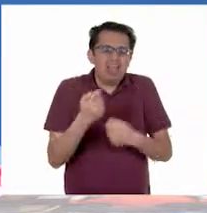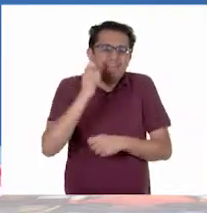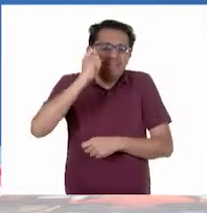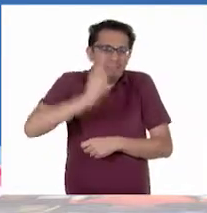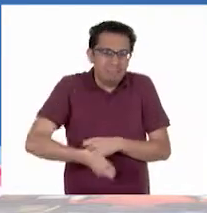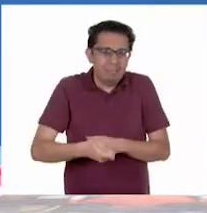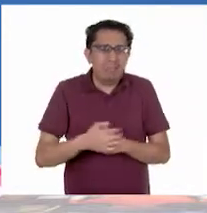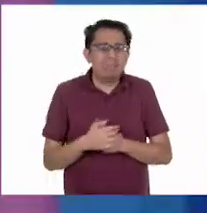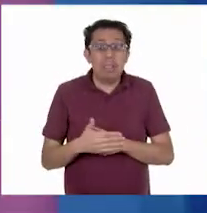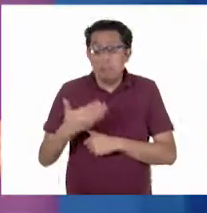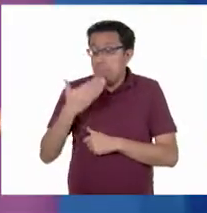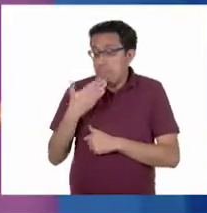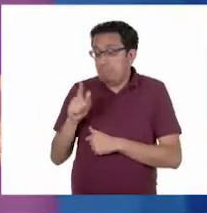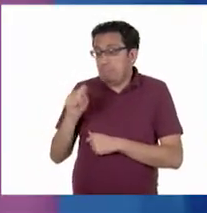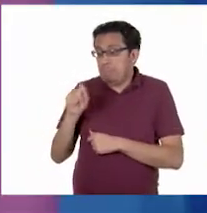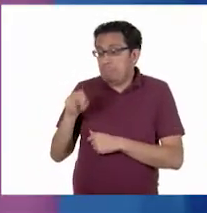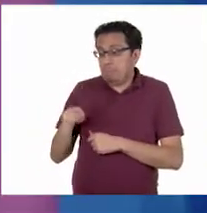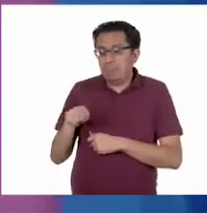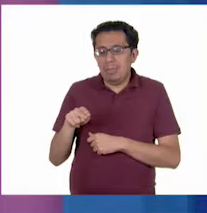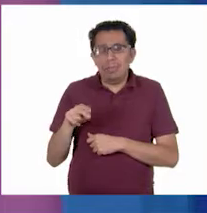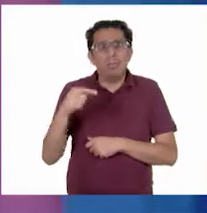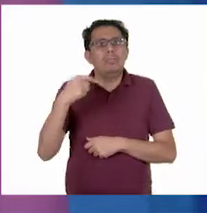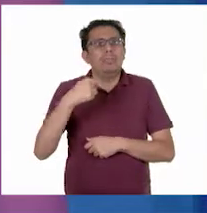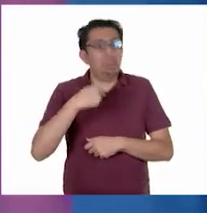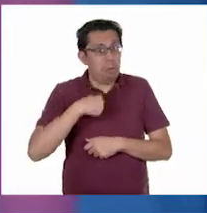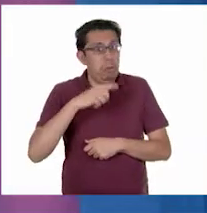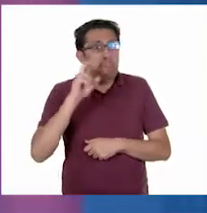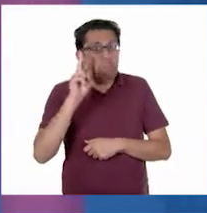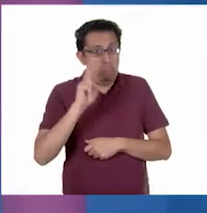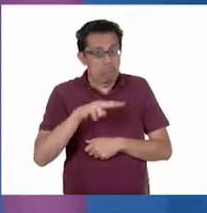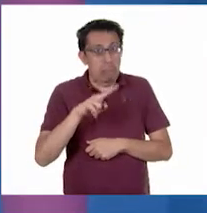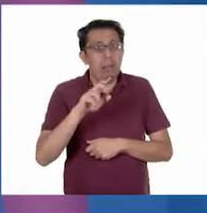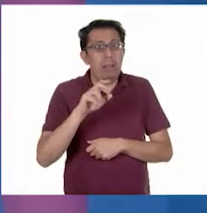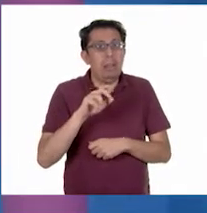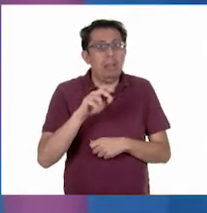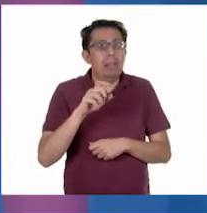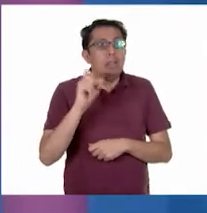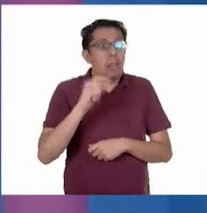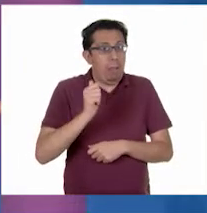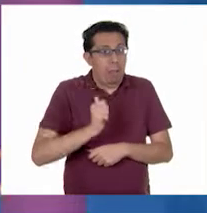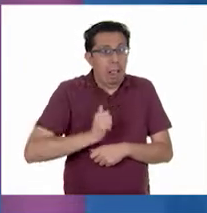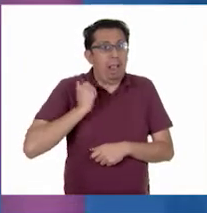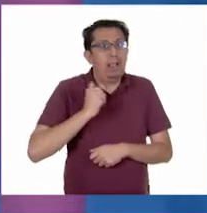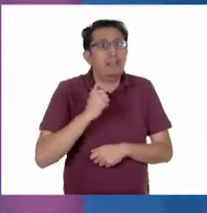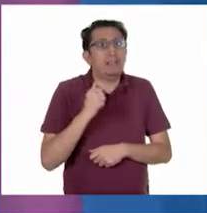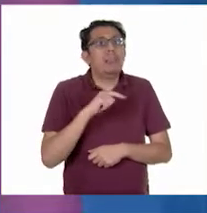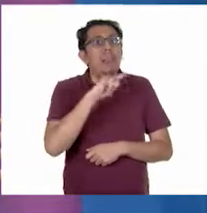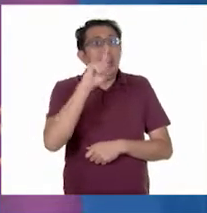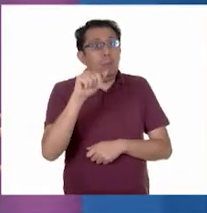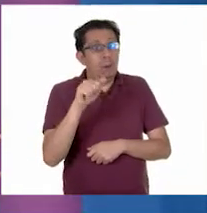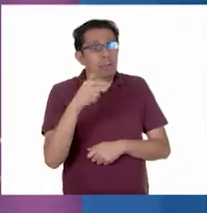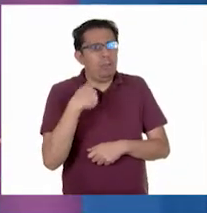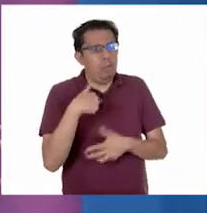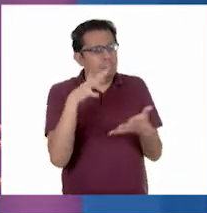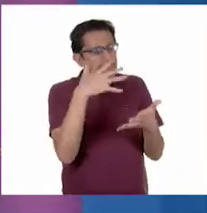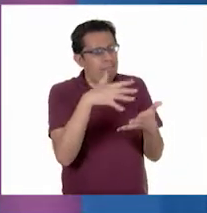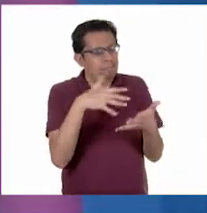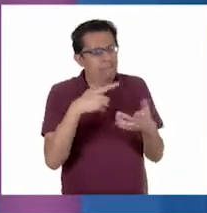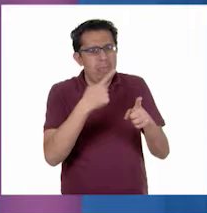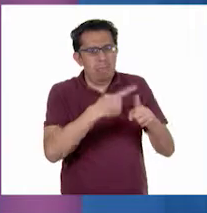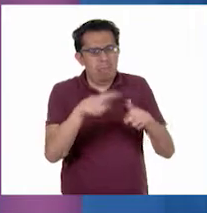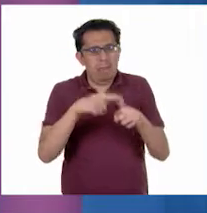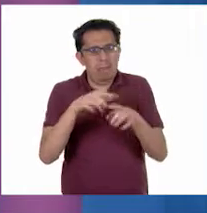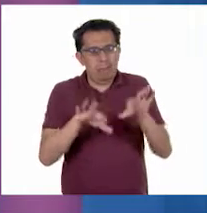Muy bien, Ton, muy Sí, bien. a mí también me fue de gran utilidad y voy a aplicar lo aprendido para mi selección. De hecho, revisaré los